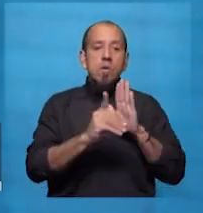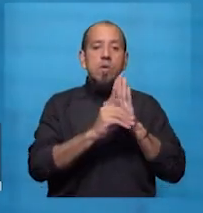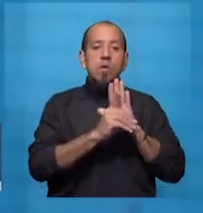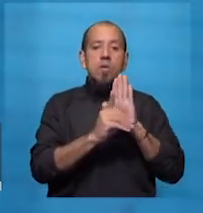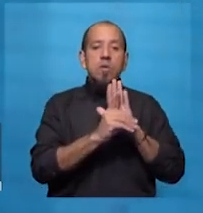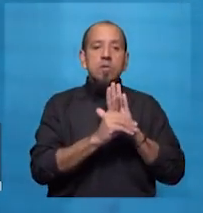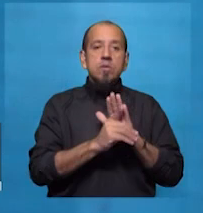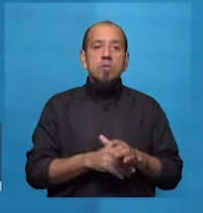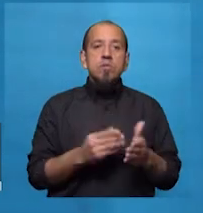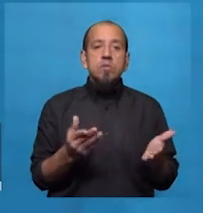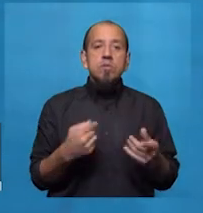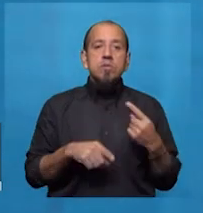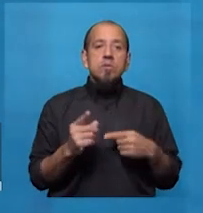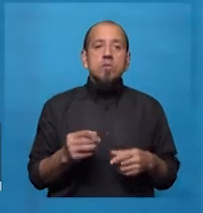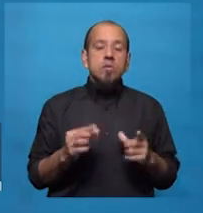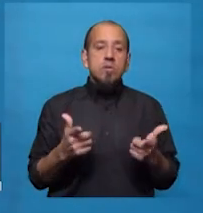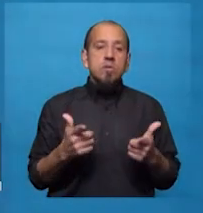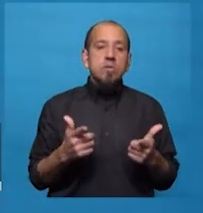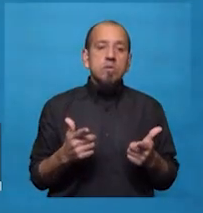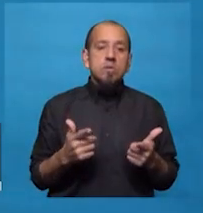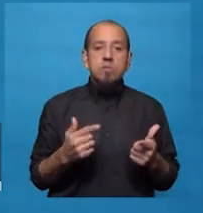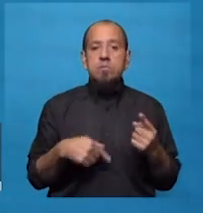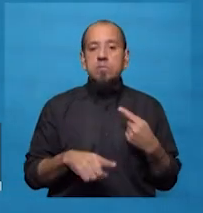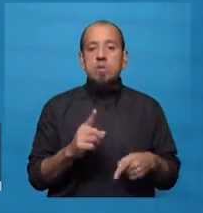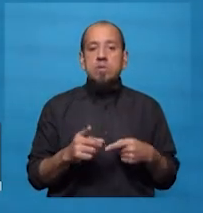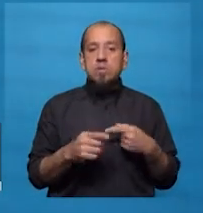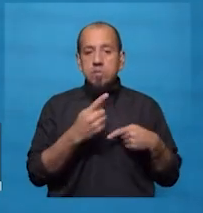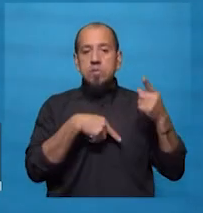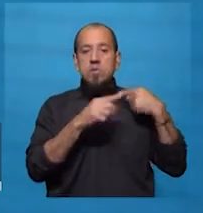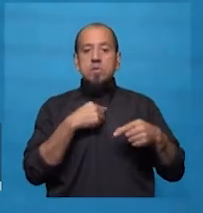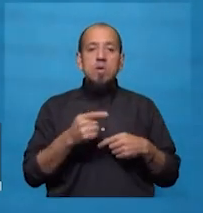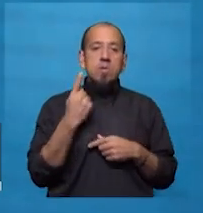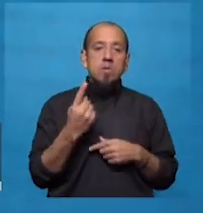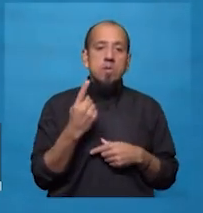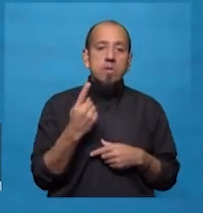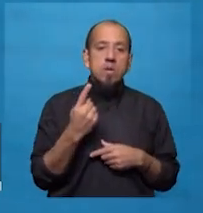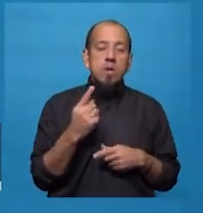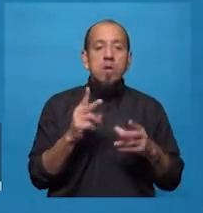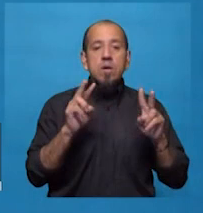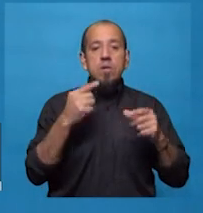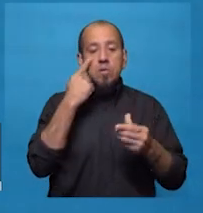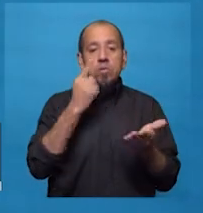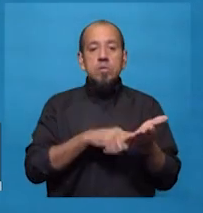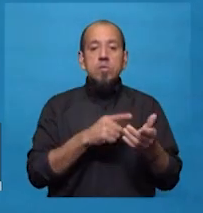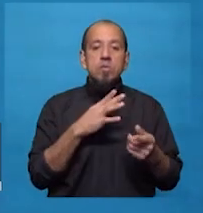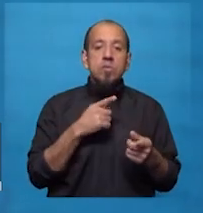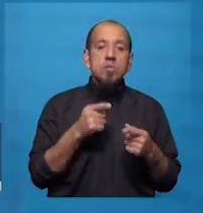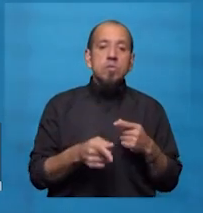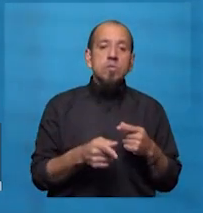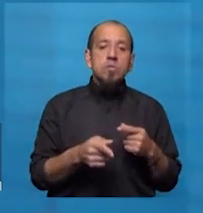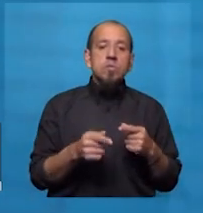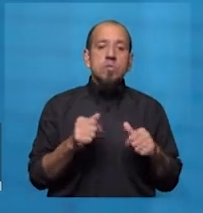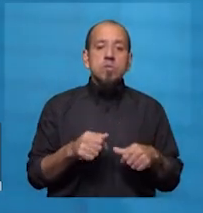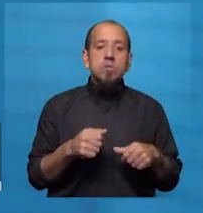una manera un poco más sólida y que nadie las cuestione ahora si miramos para atrás el primer cuestionamiento a los datos del observatorio pero vinieron de quién es hoy están